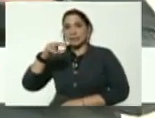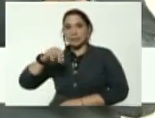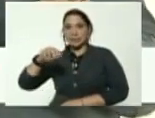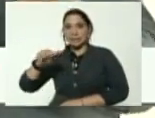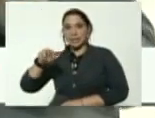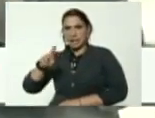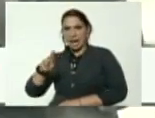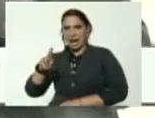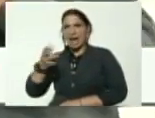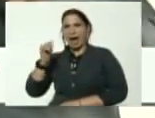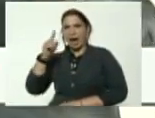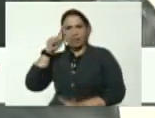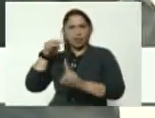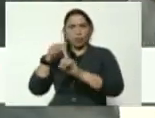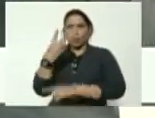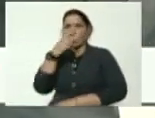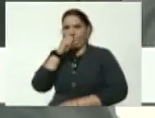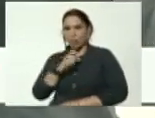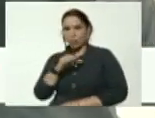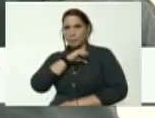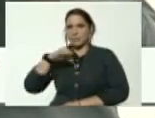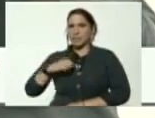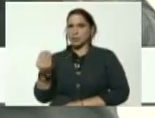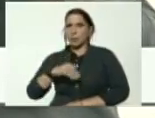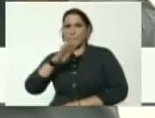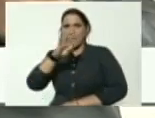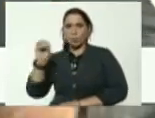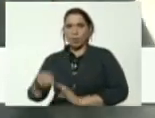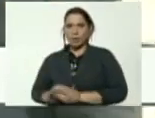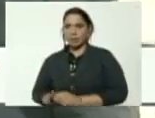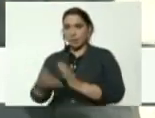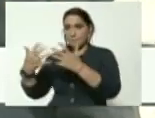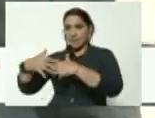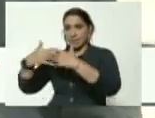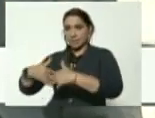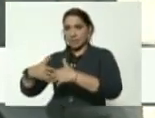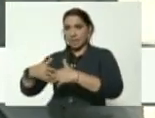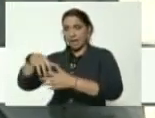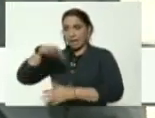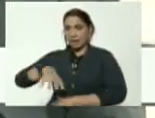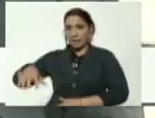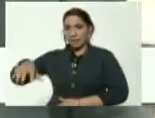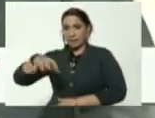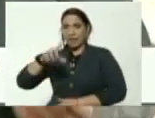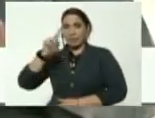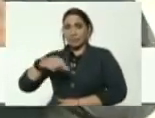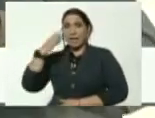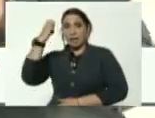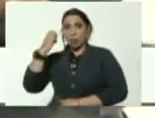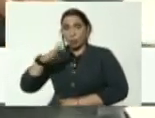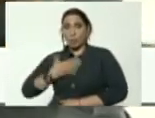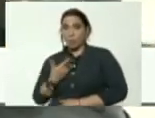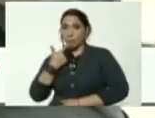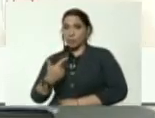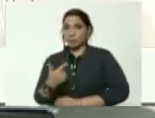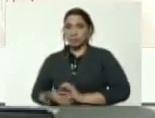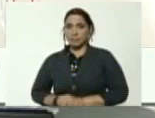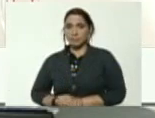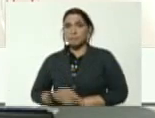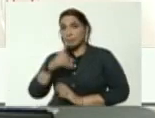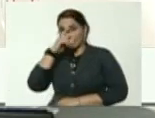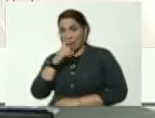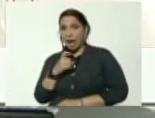récord que en dos años privatizó más de 40 empresas estatales. Incluso en Europa podemos decir que en esos